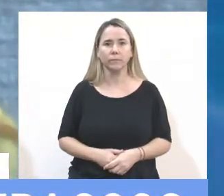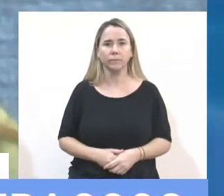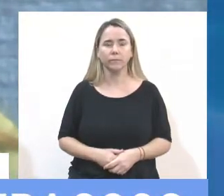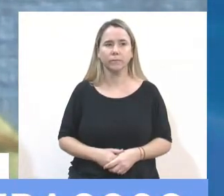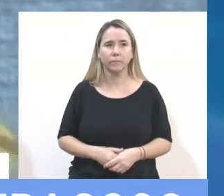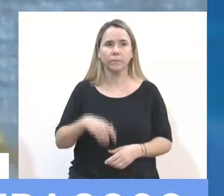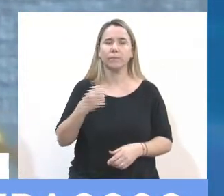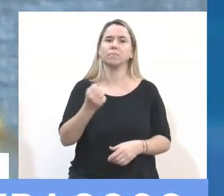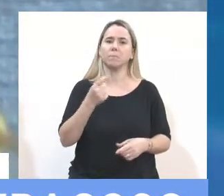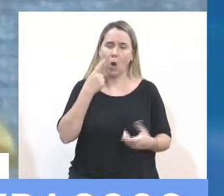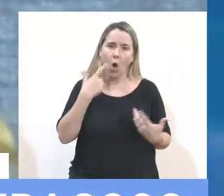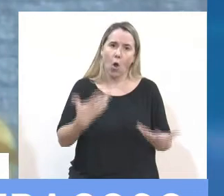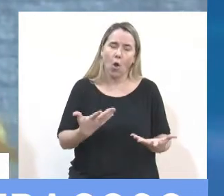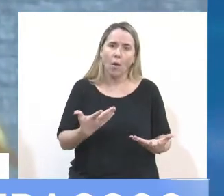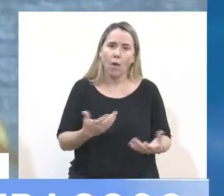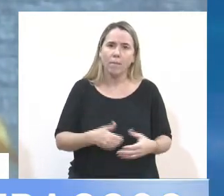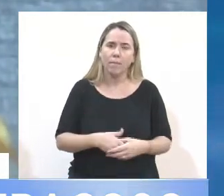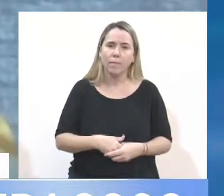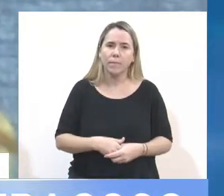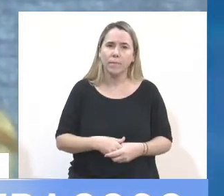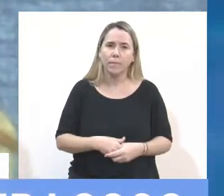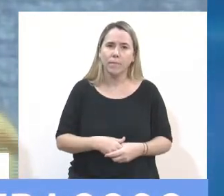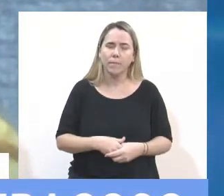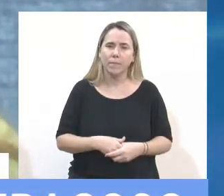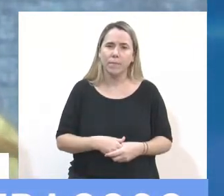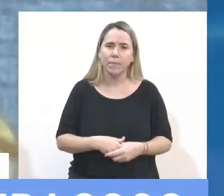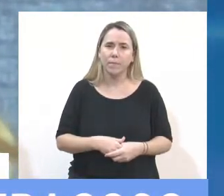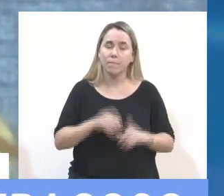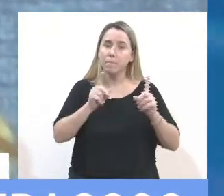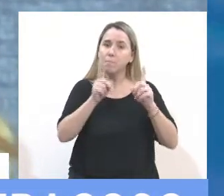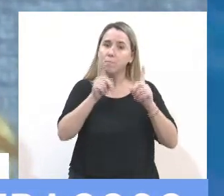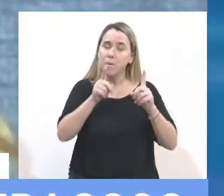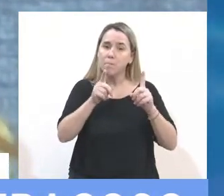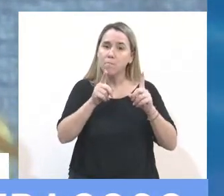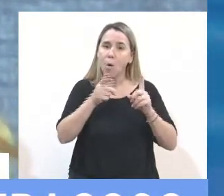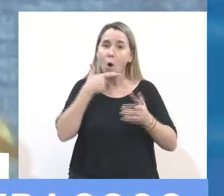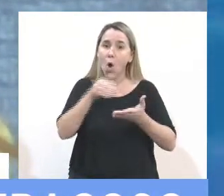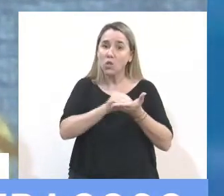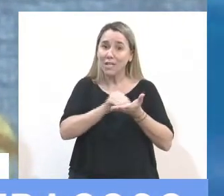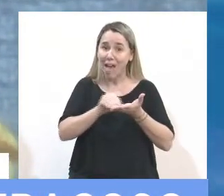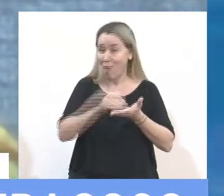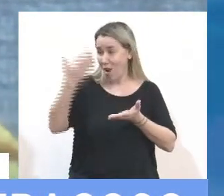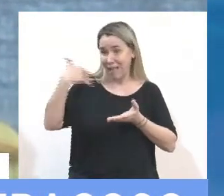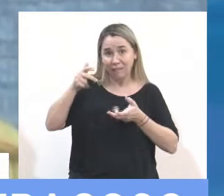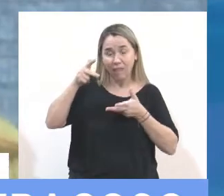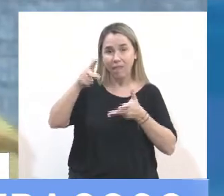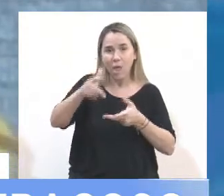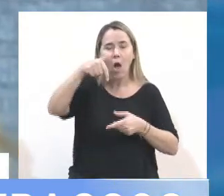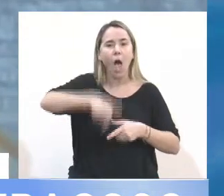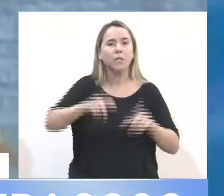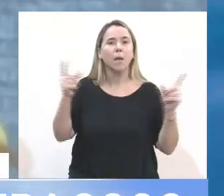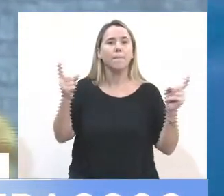Es lógico que fuera, porque como lo expresó el senador preopinante, no se trata de